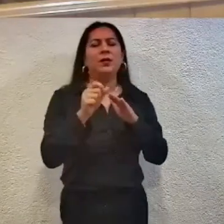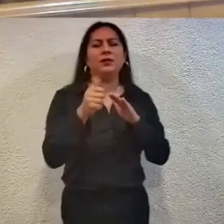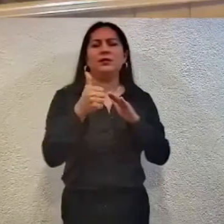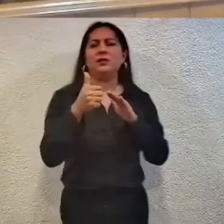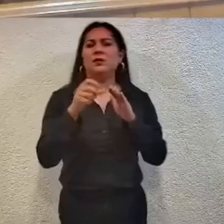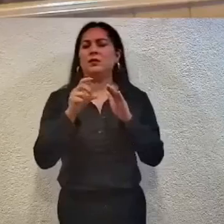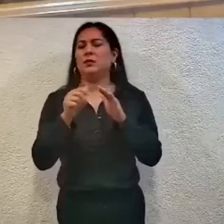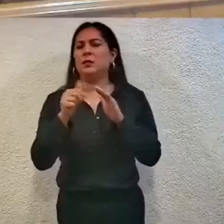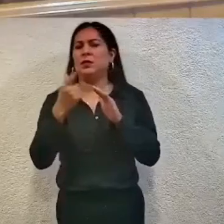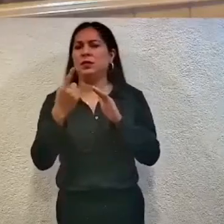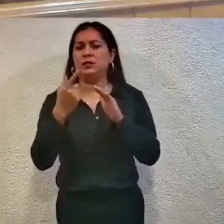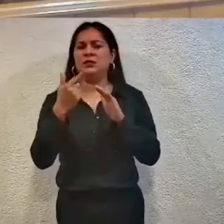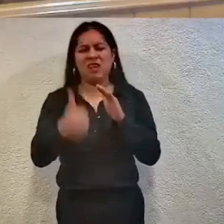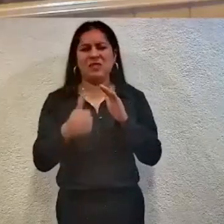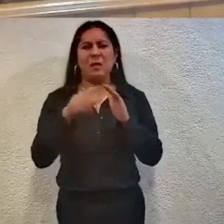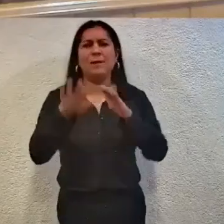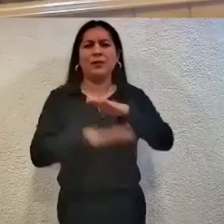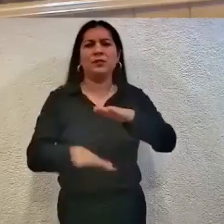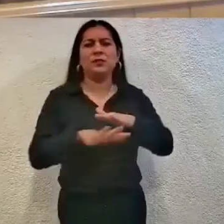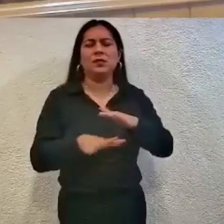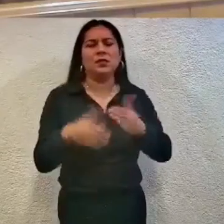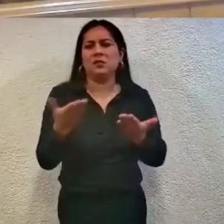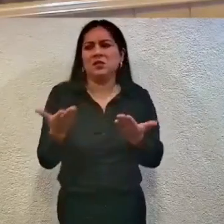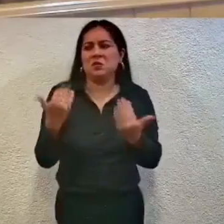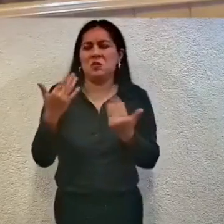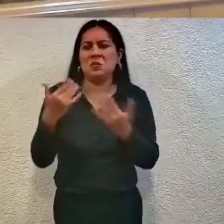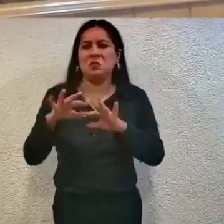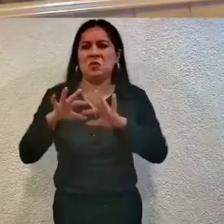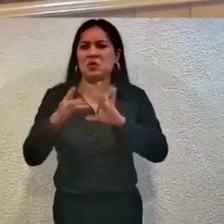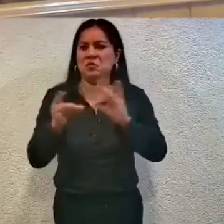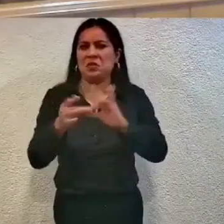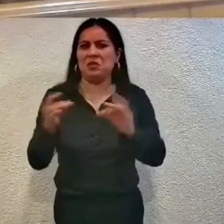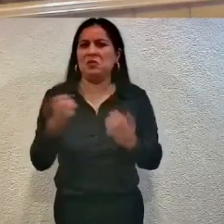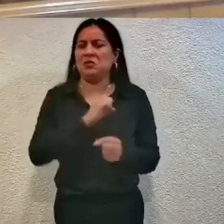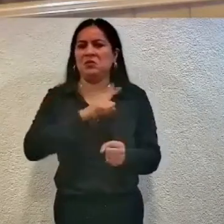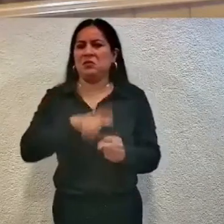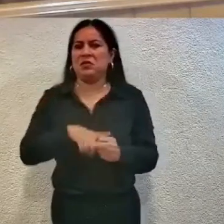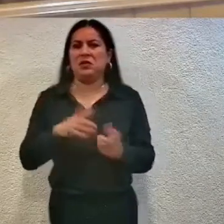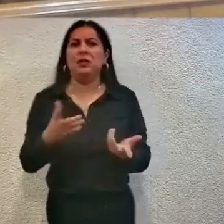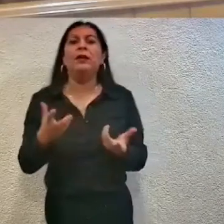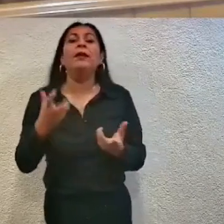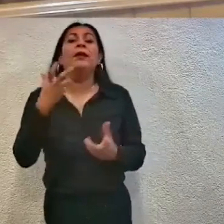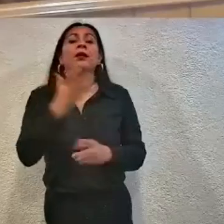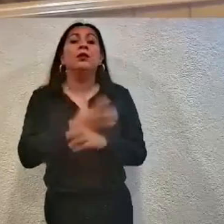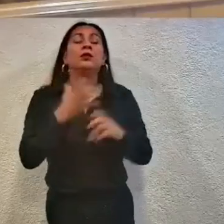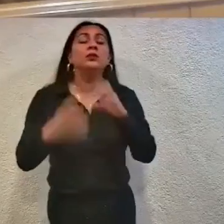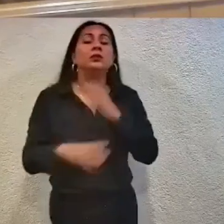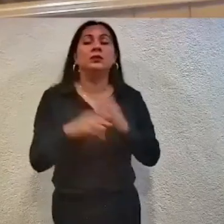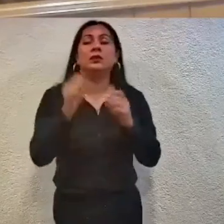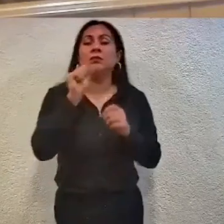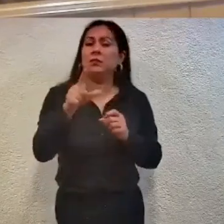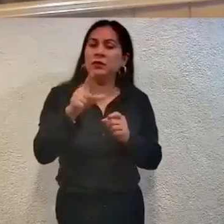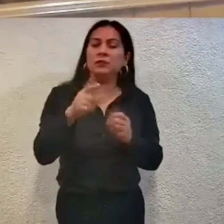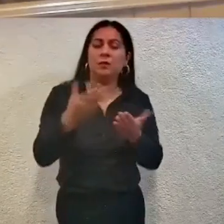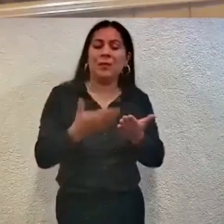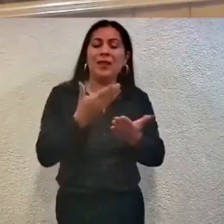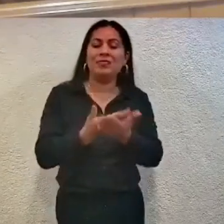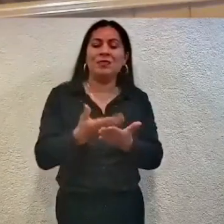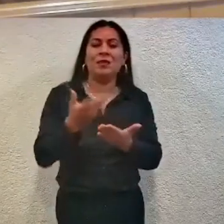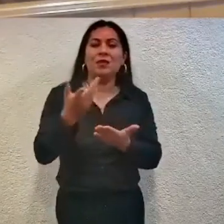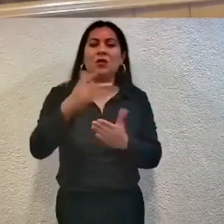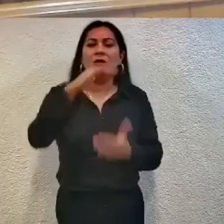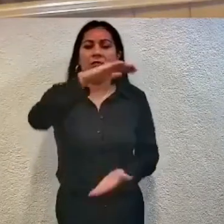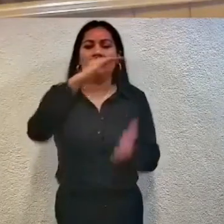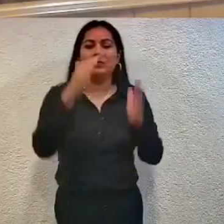2631 básica y 2646 básica, sin invocar alguna causal de nulidad en específico. Circunstancia